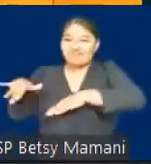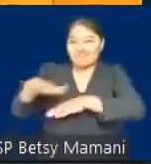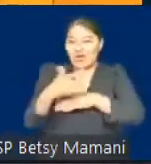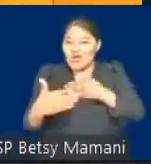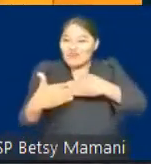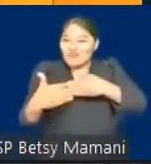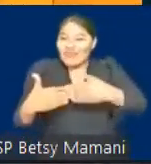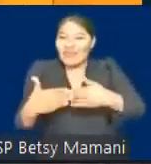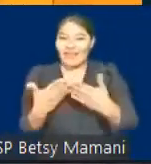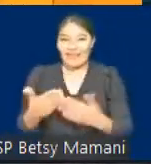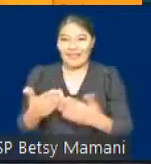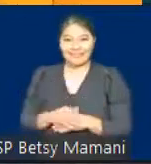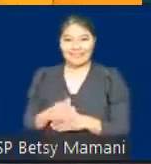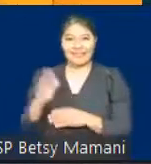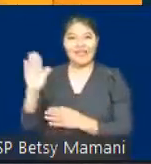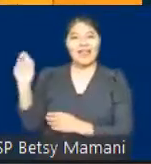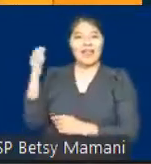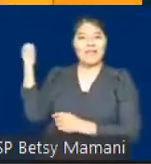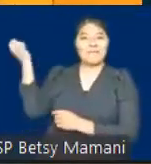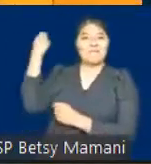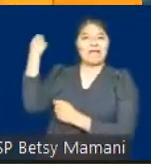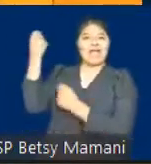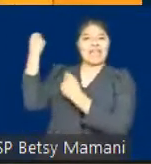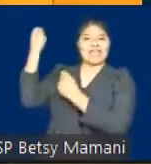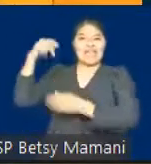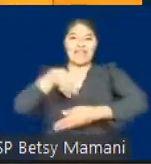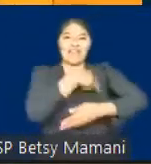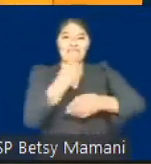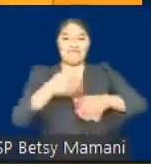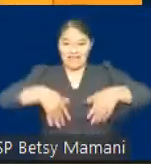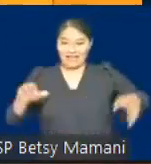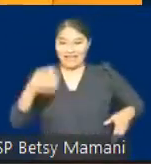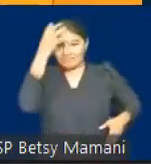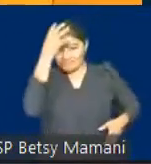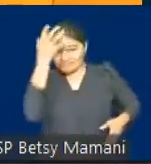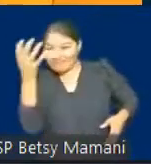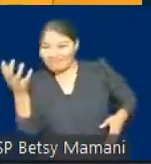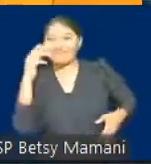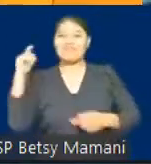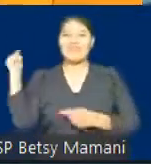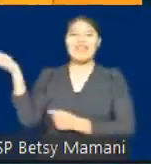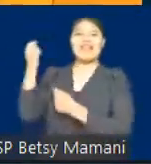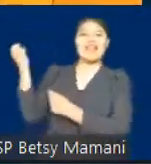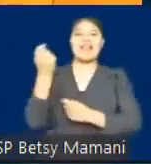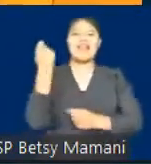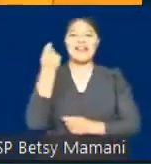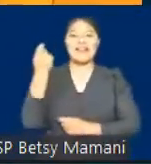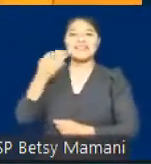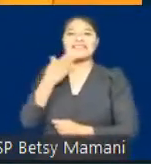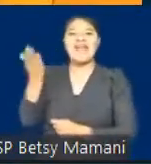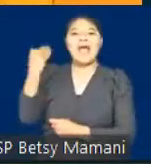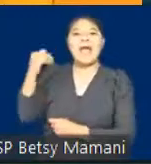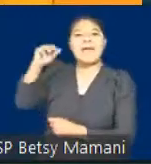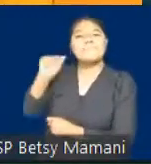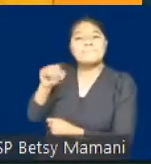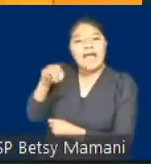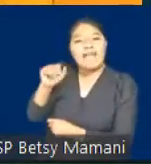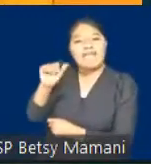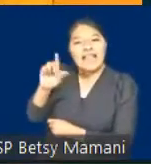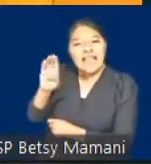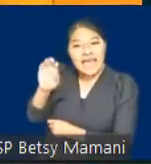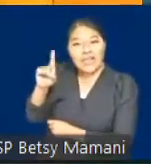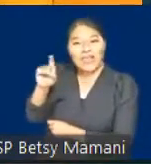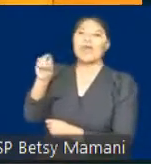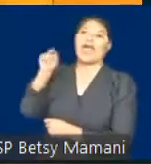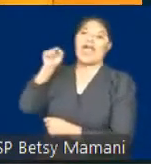volver. La Marinera es patrimonio cultural de la nación, símbolo de peruanidad. Fue Abelardo Gamarra, el